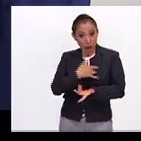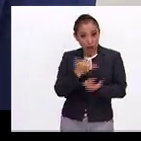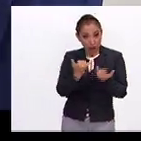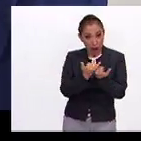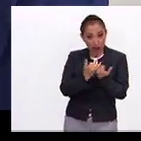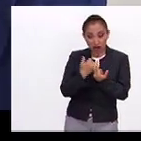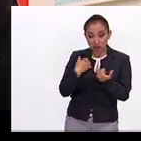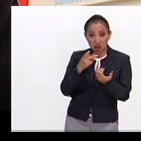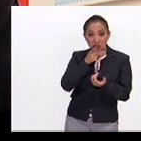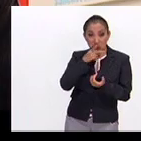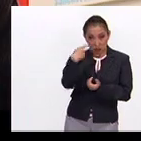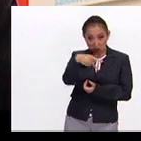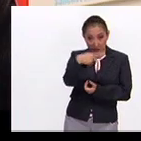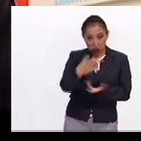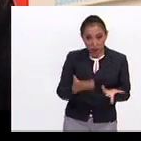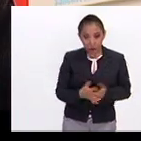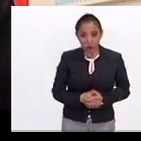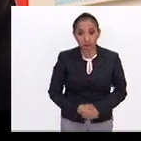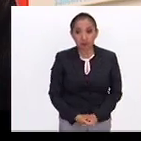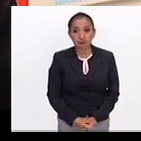también?